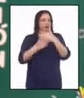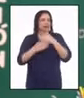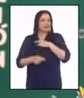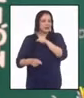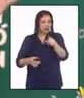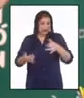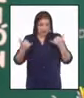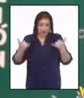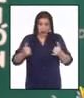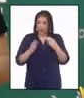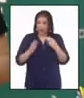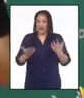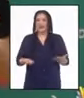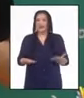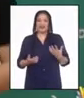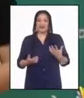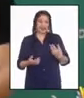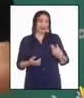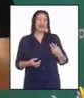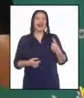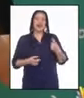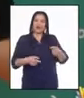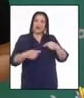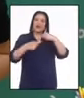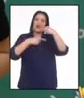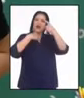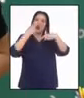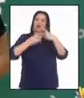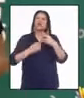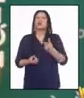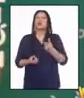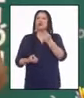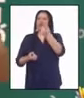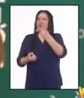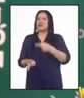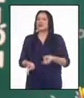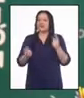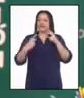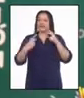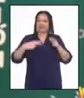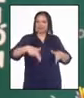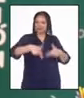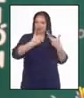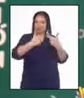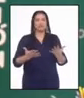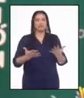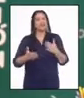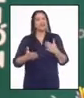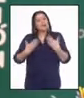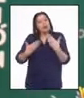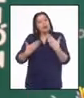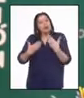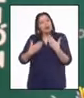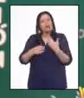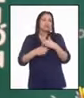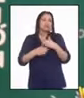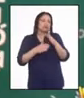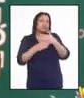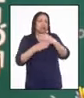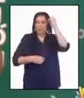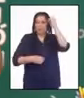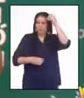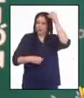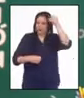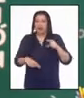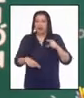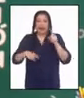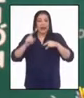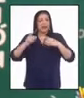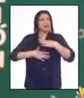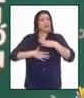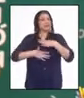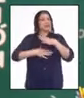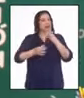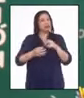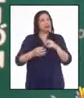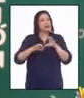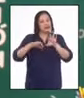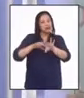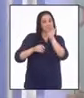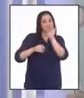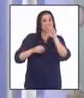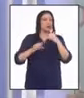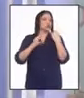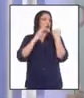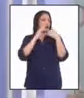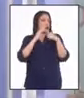programa de hoy! Steph ya nos contó por qué están acá. La idea es intercambiar nuestras opiniones acerca de algo interesante que encontró en el